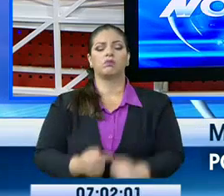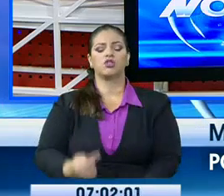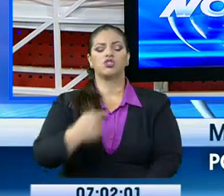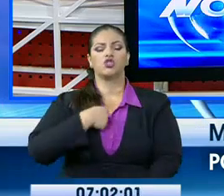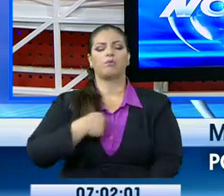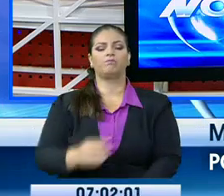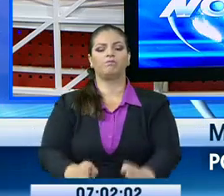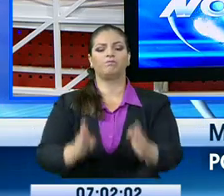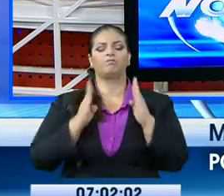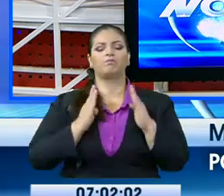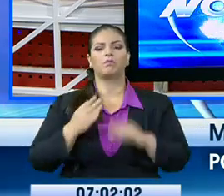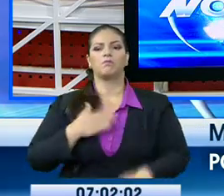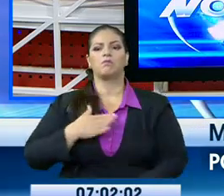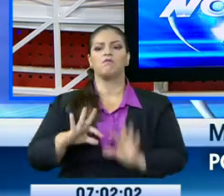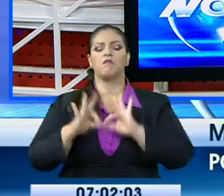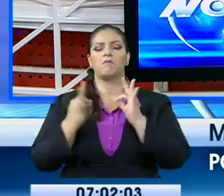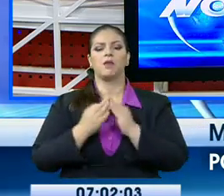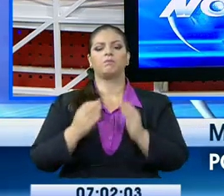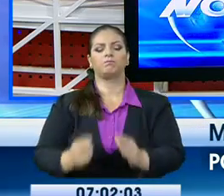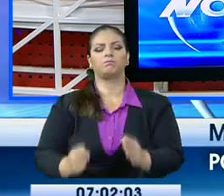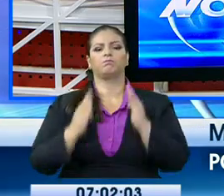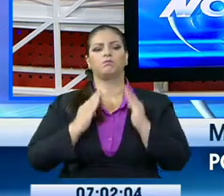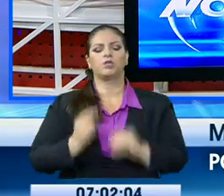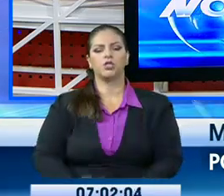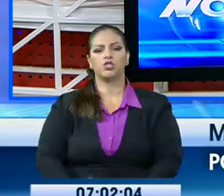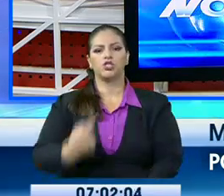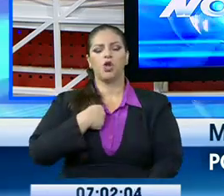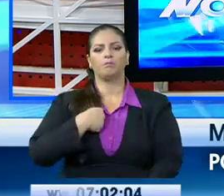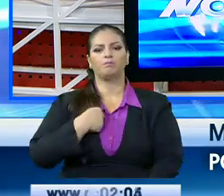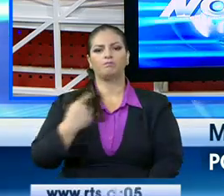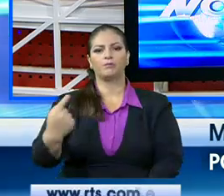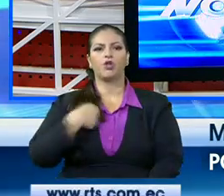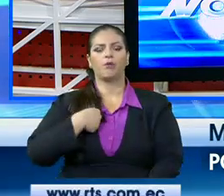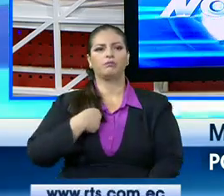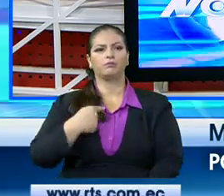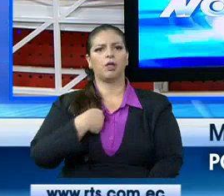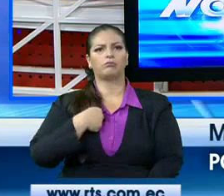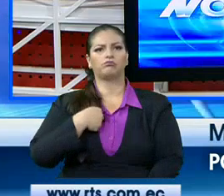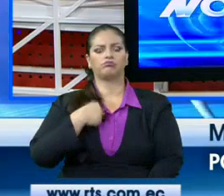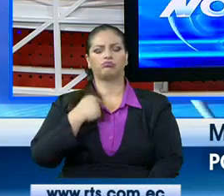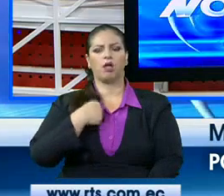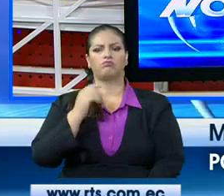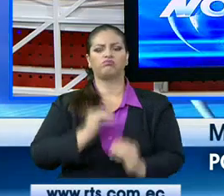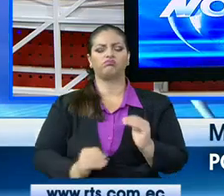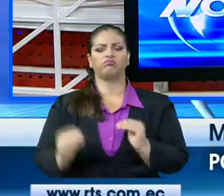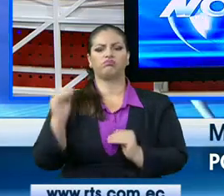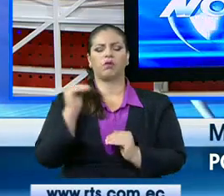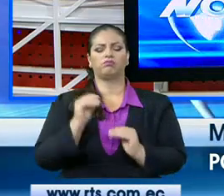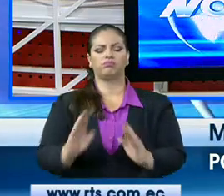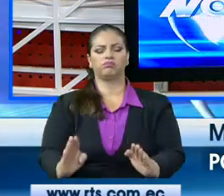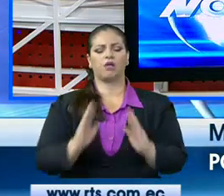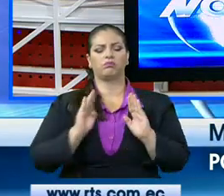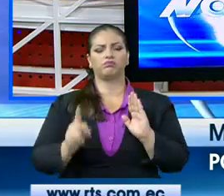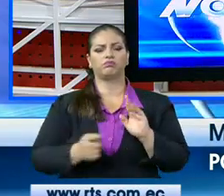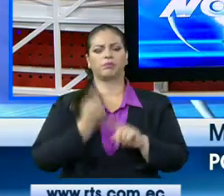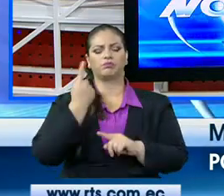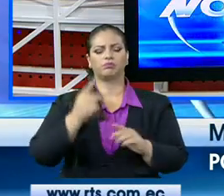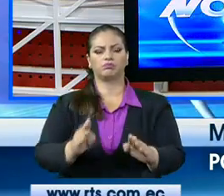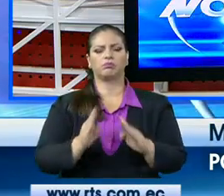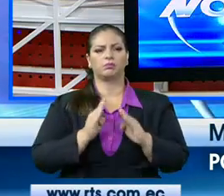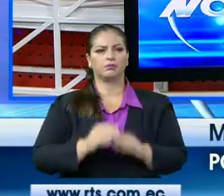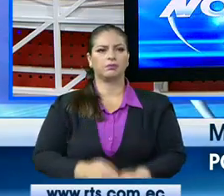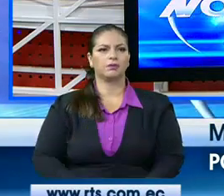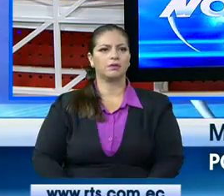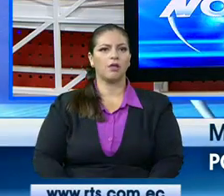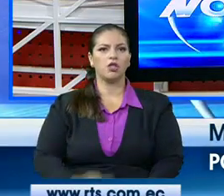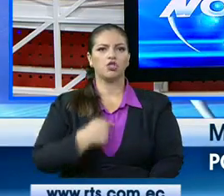y mi familia, porque yo, de yo, para yo y para yo. Olvidémonos y hablemos de nosotros,